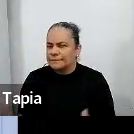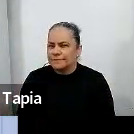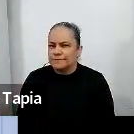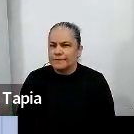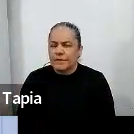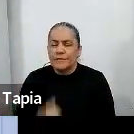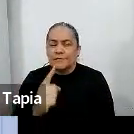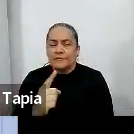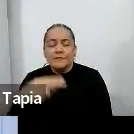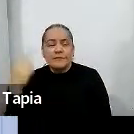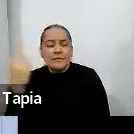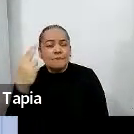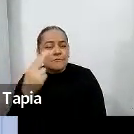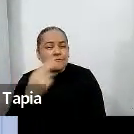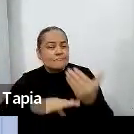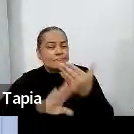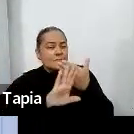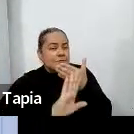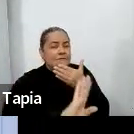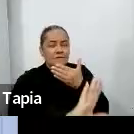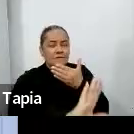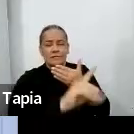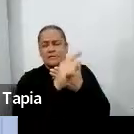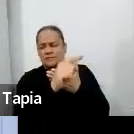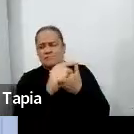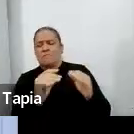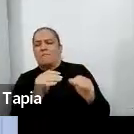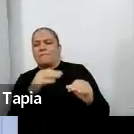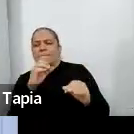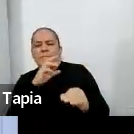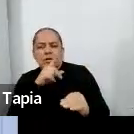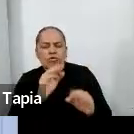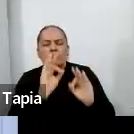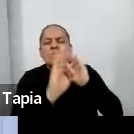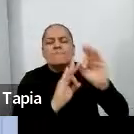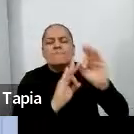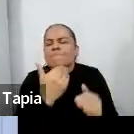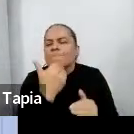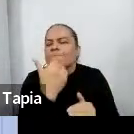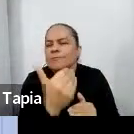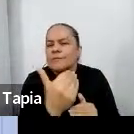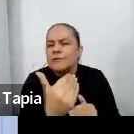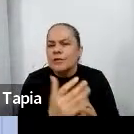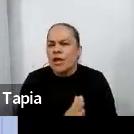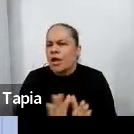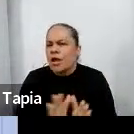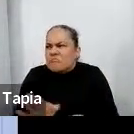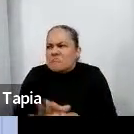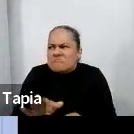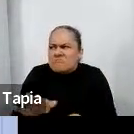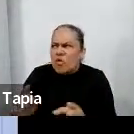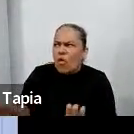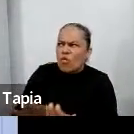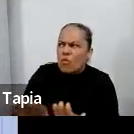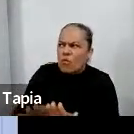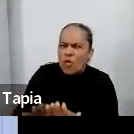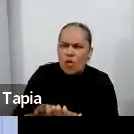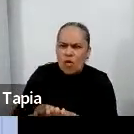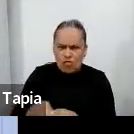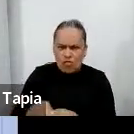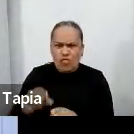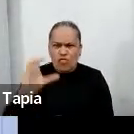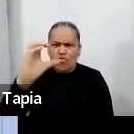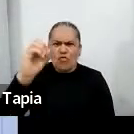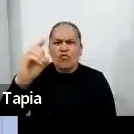Y ya nada más como último les decía, ahí tendríamos que ver la posibilidad de adaptar este código morado que se está trabajando